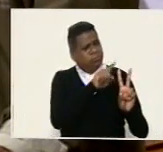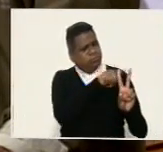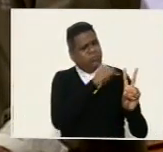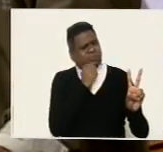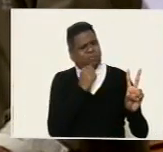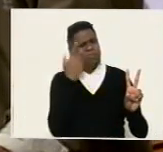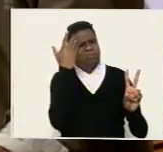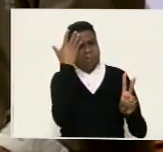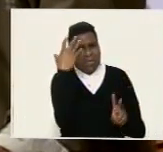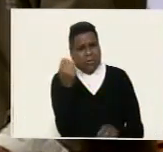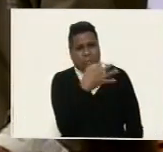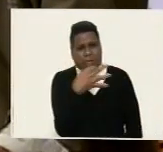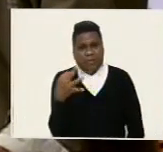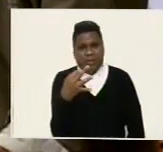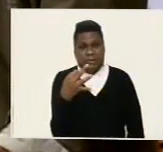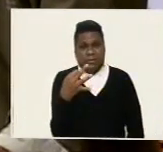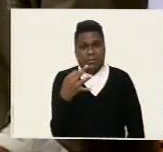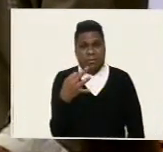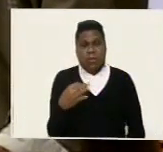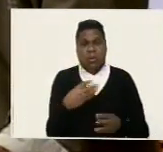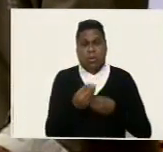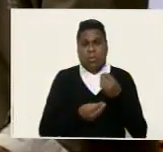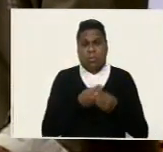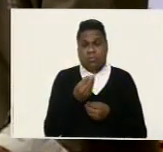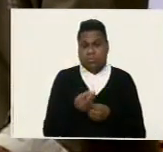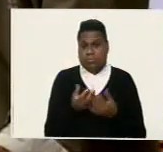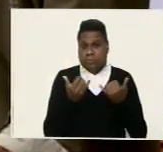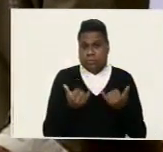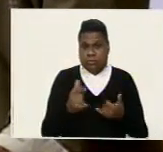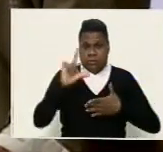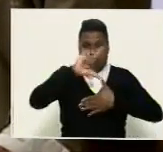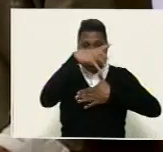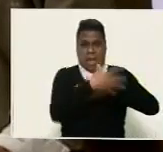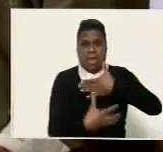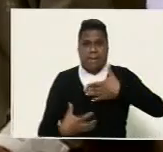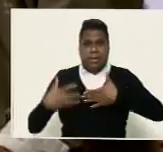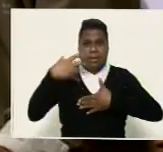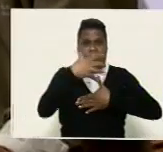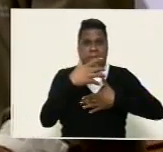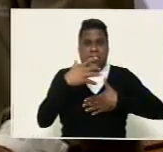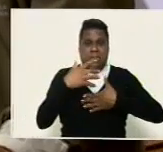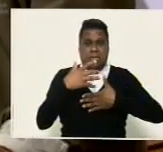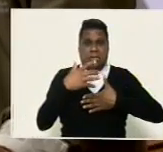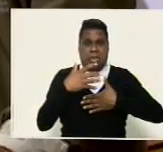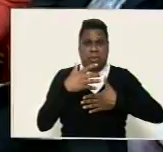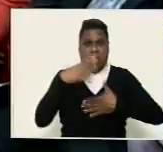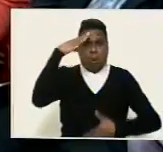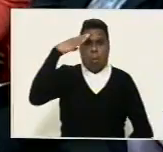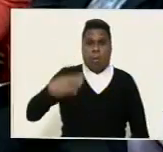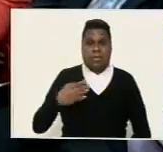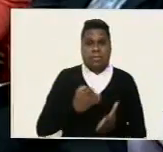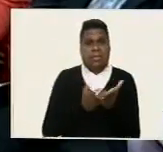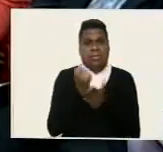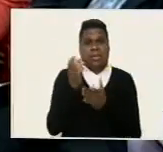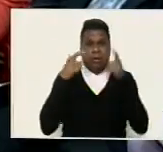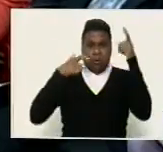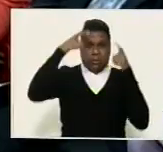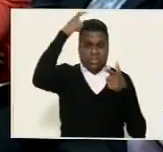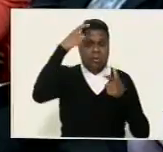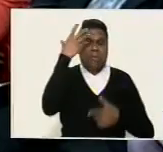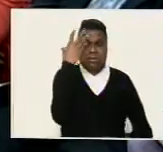muy profundamente el segundo parto más grande de América Latina, nuestro comandante eterno Rafael Chávez Frías, y se